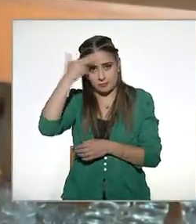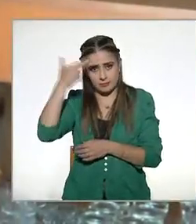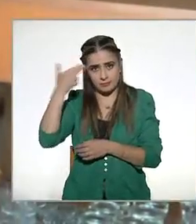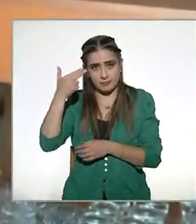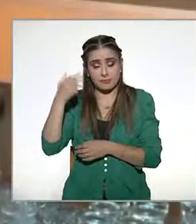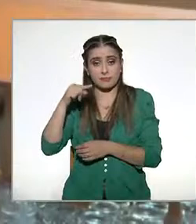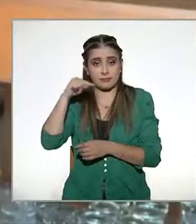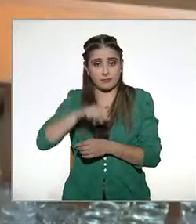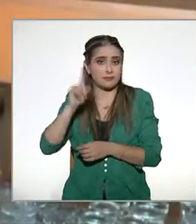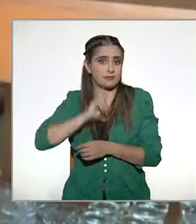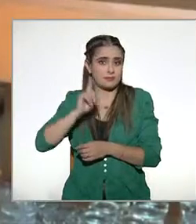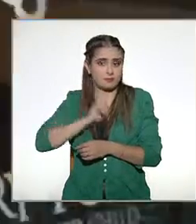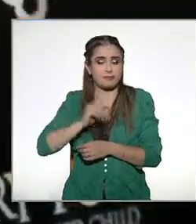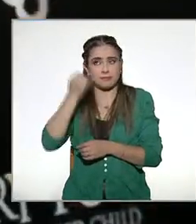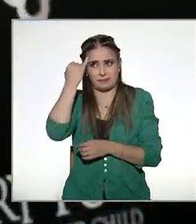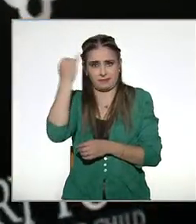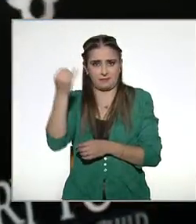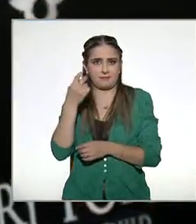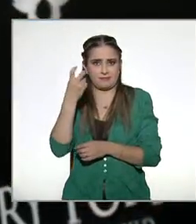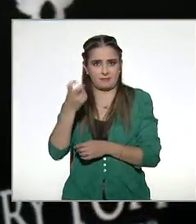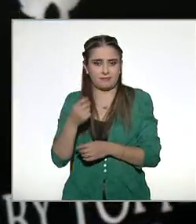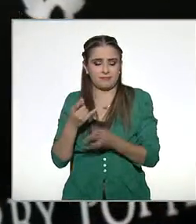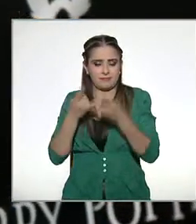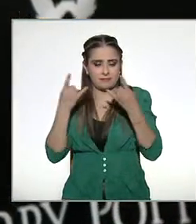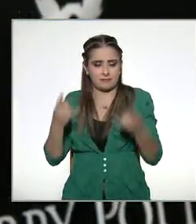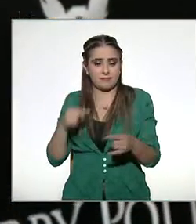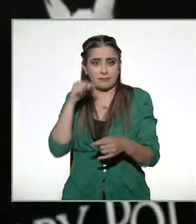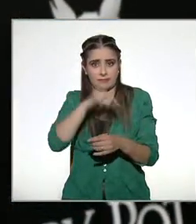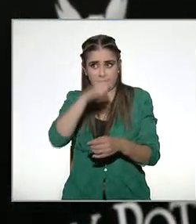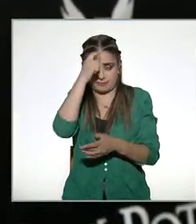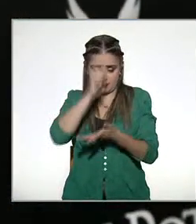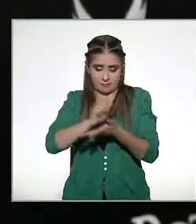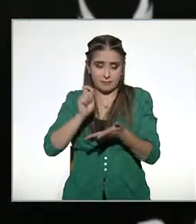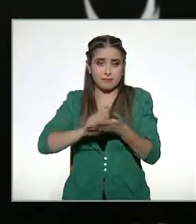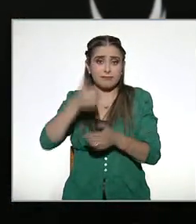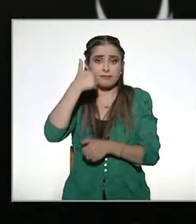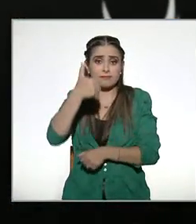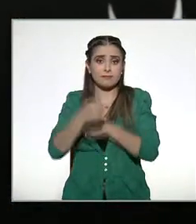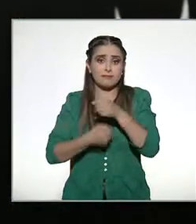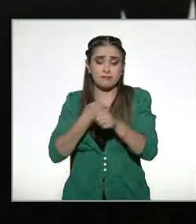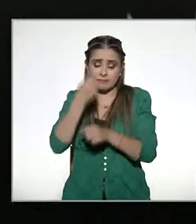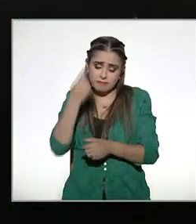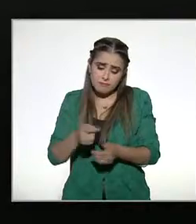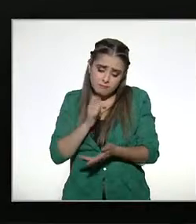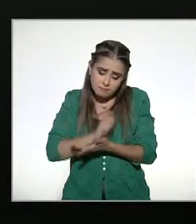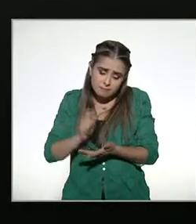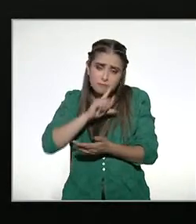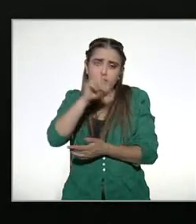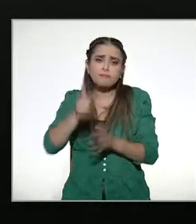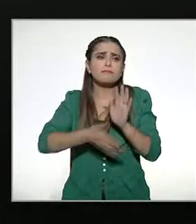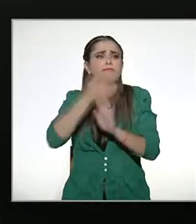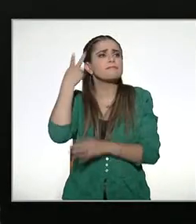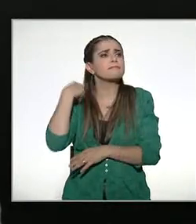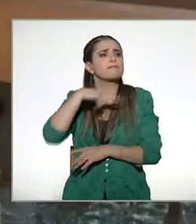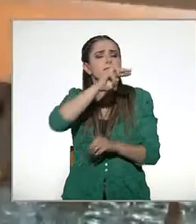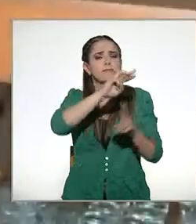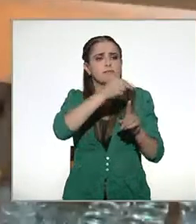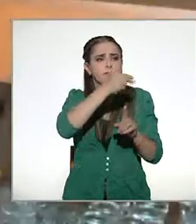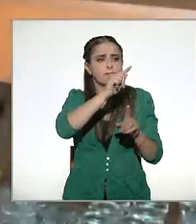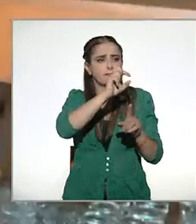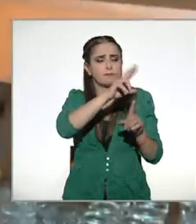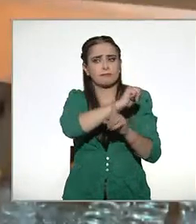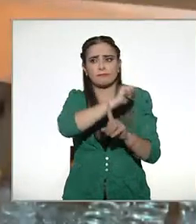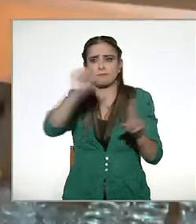quien es una conocida introvertida ella cuenta que escribe desde los 6 años y este personaje se le ocurrió en un viaje de Manchester a Londres